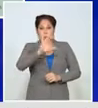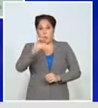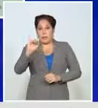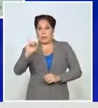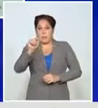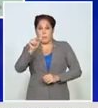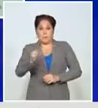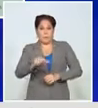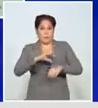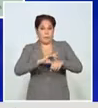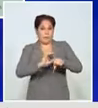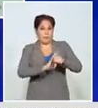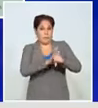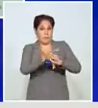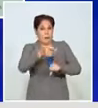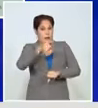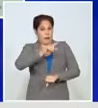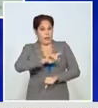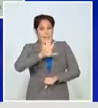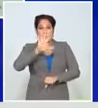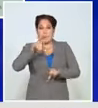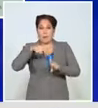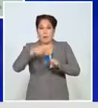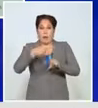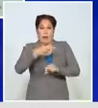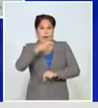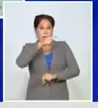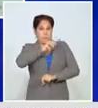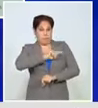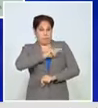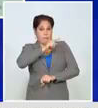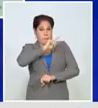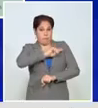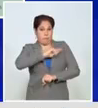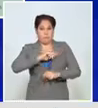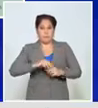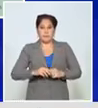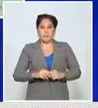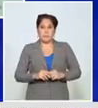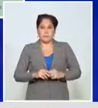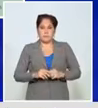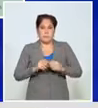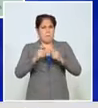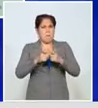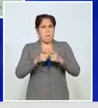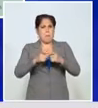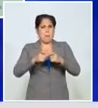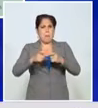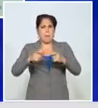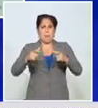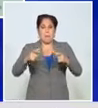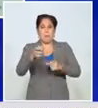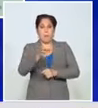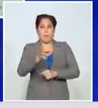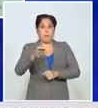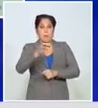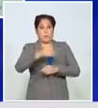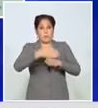ayer, 5 más que la jornada anterior. El mayor número, el municipio